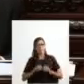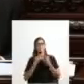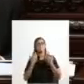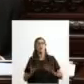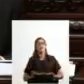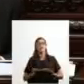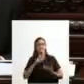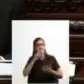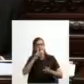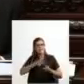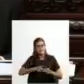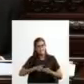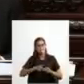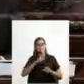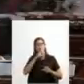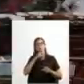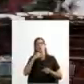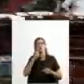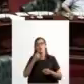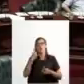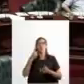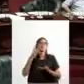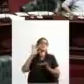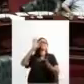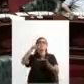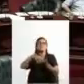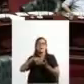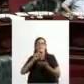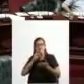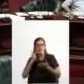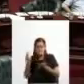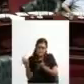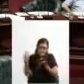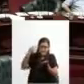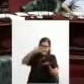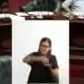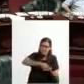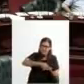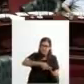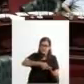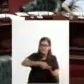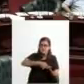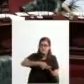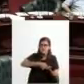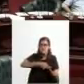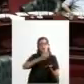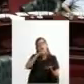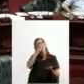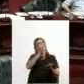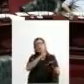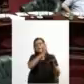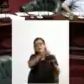gasoil en la cuchilla del perdido tiene que subsidiar a la caterva